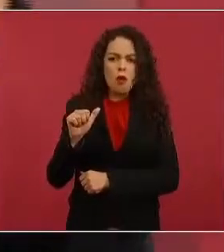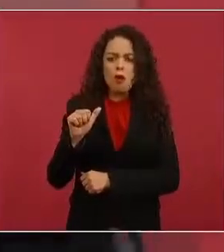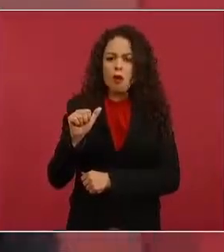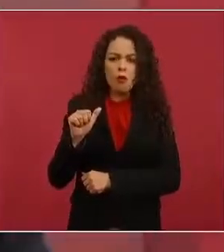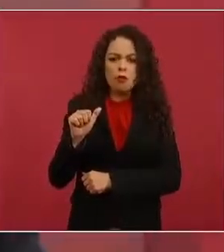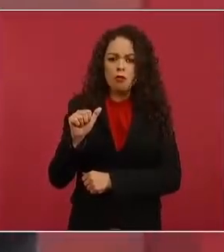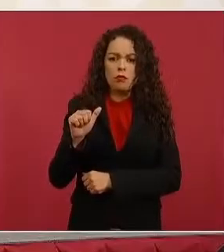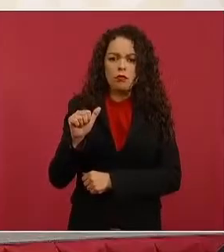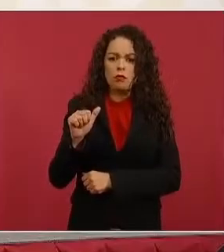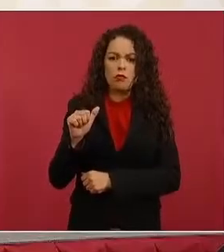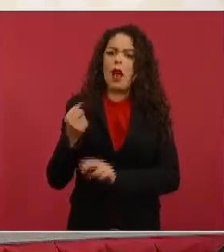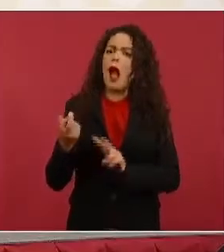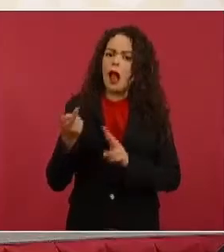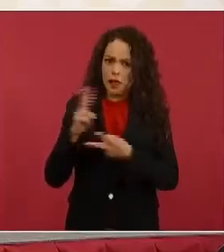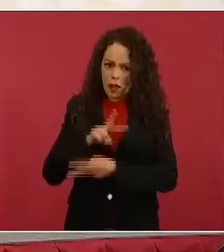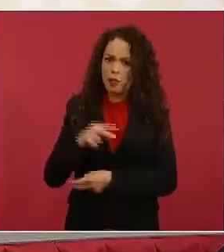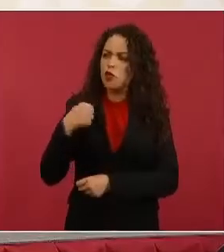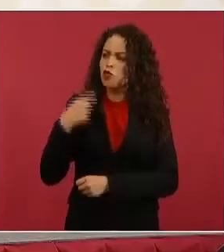estaba planteando lo de la